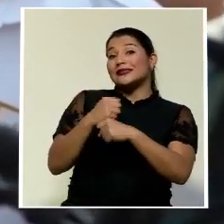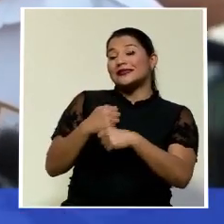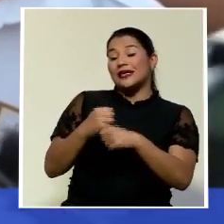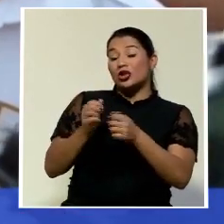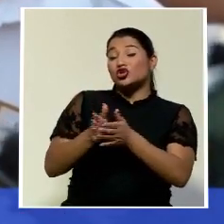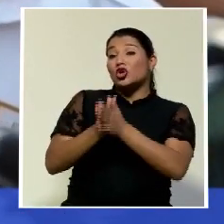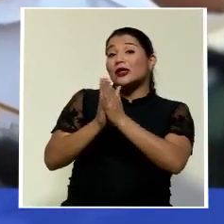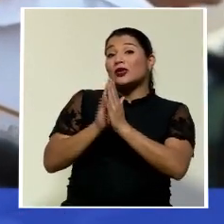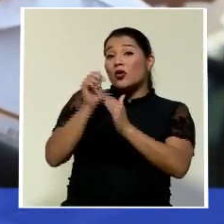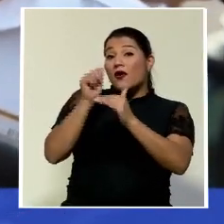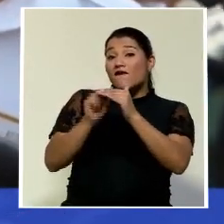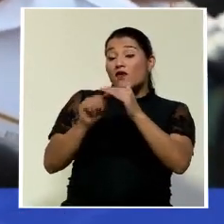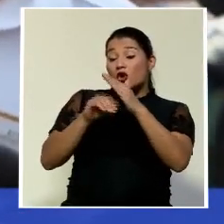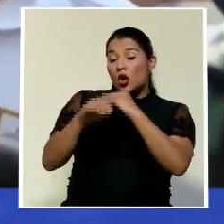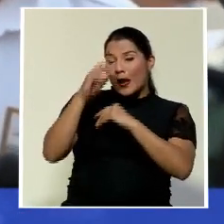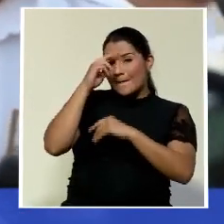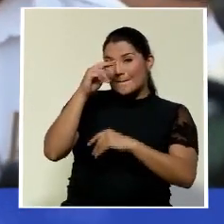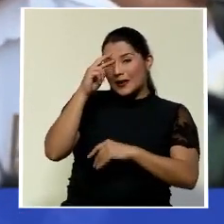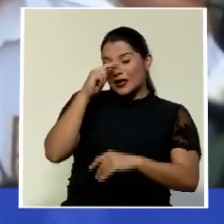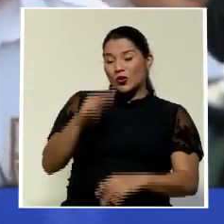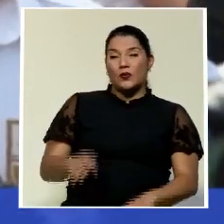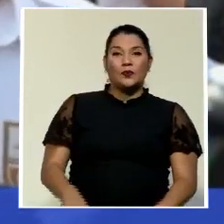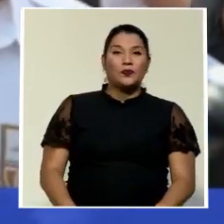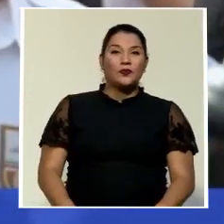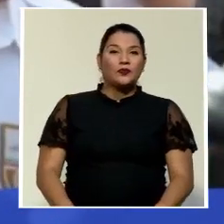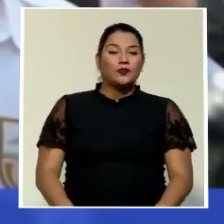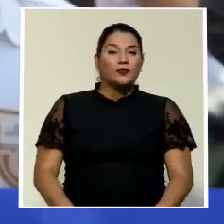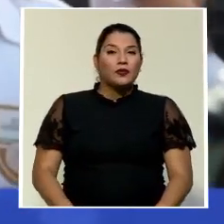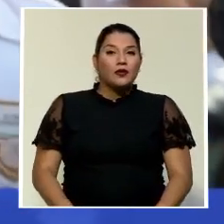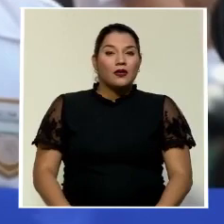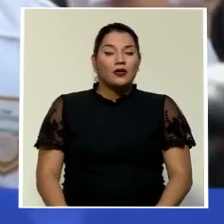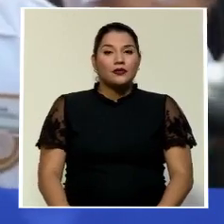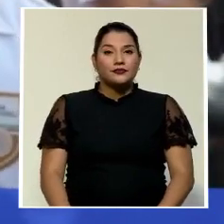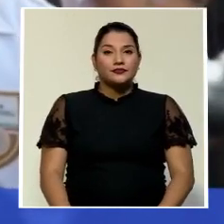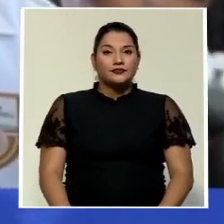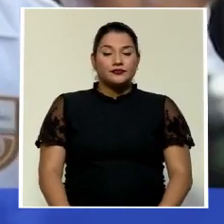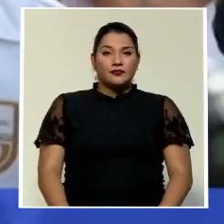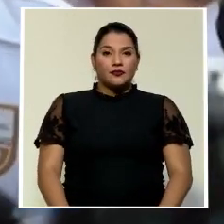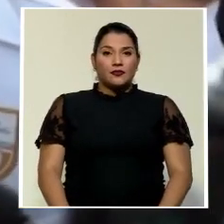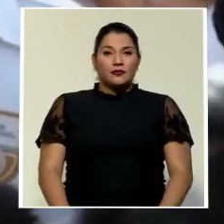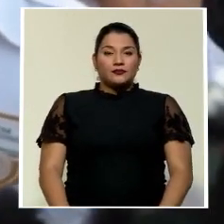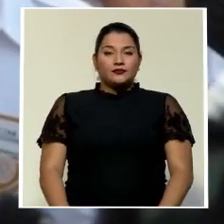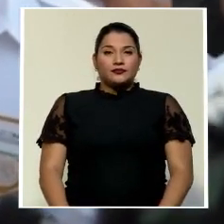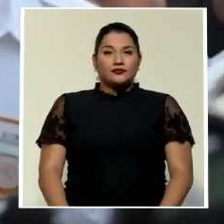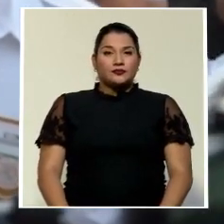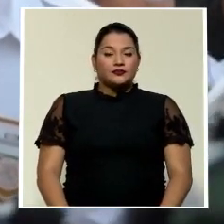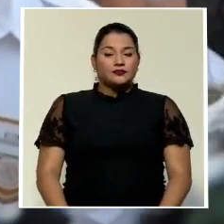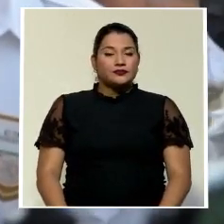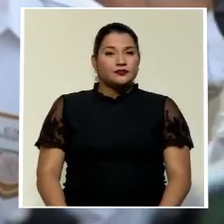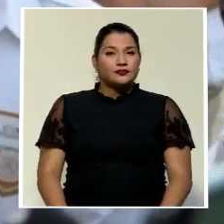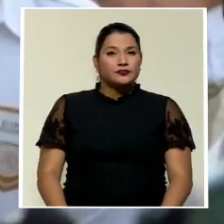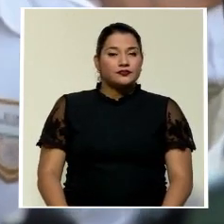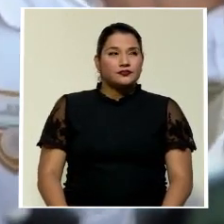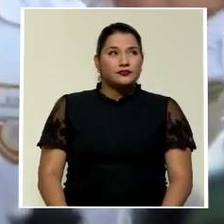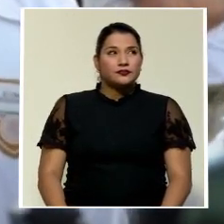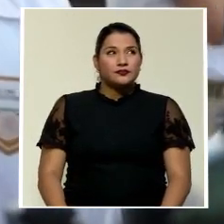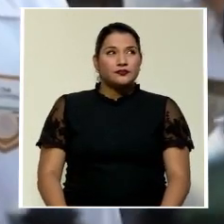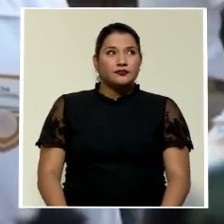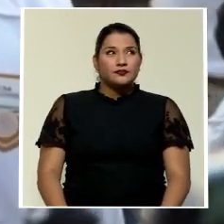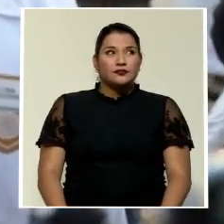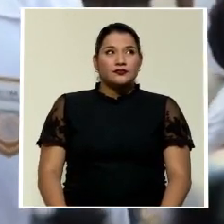México proporcionará la transportación aérea y terrestre que permita a las personas